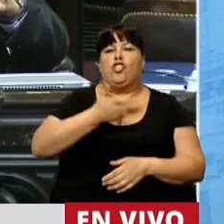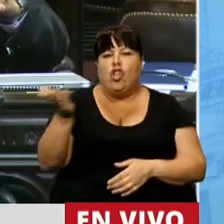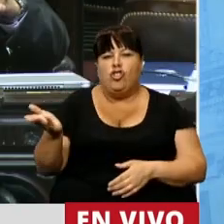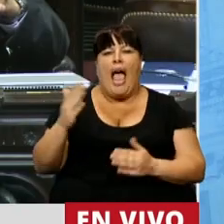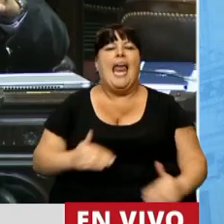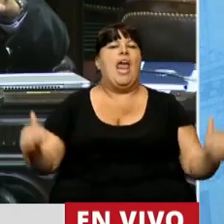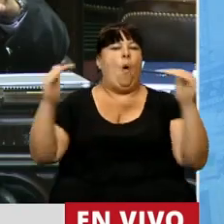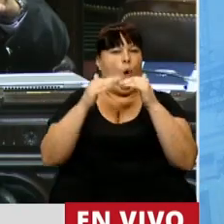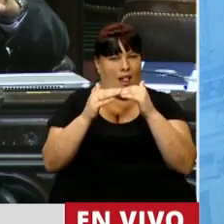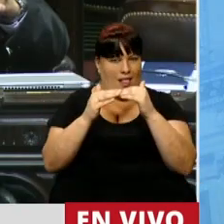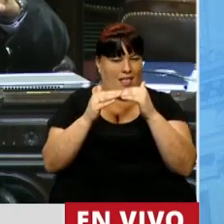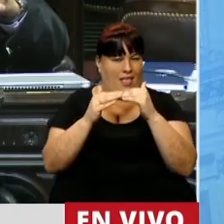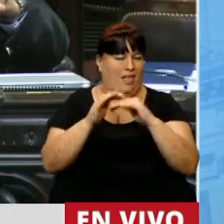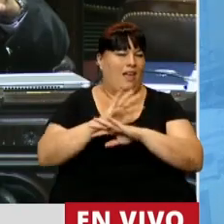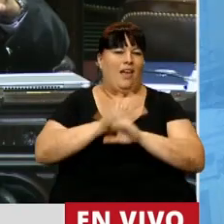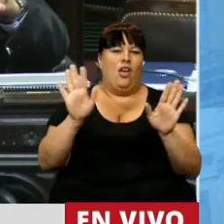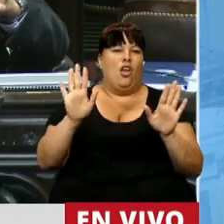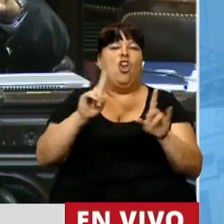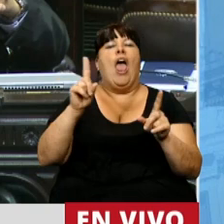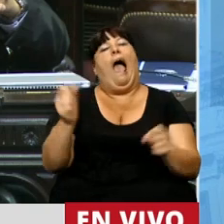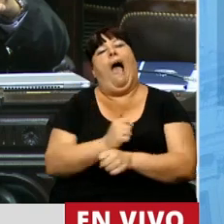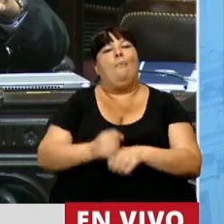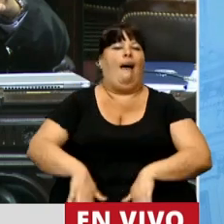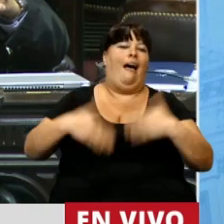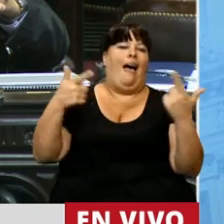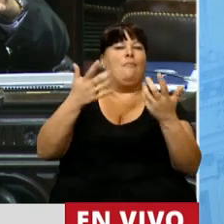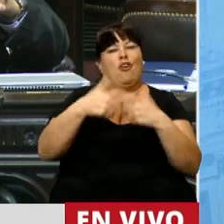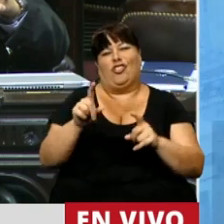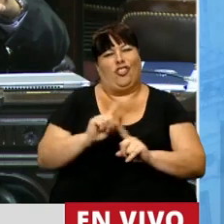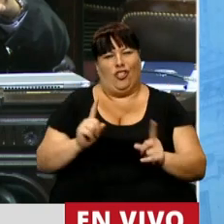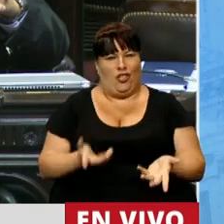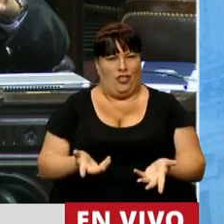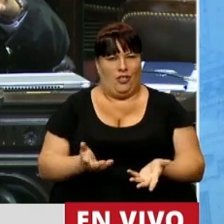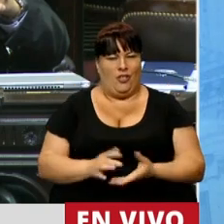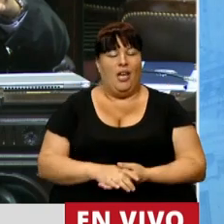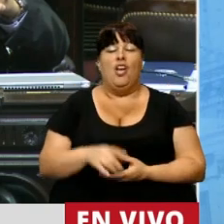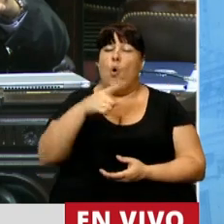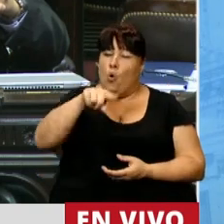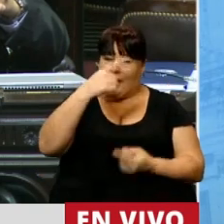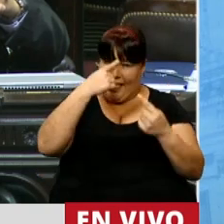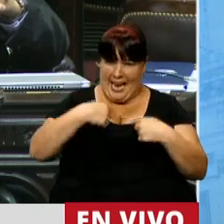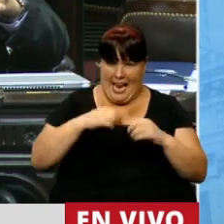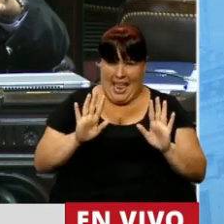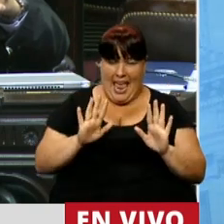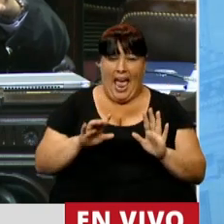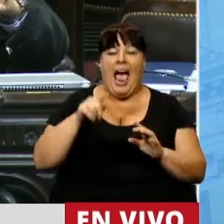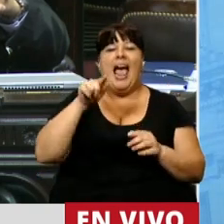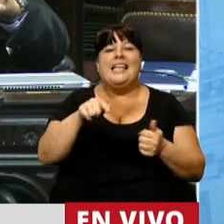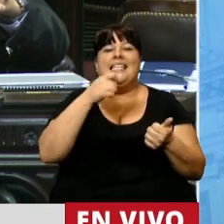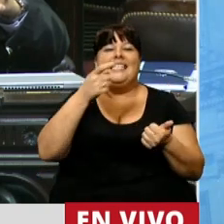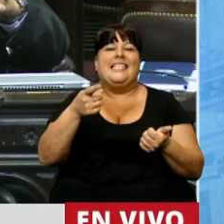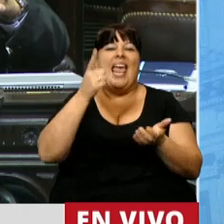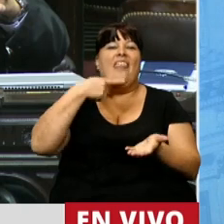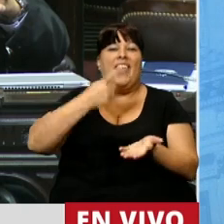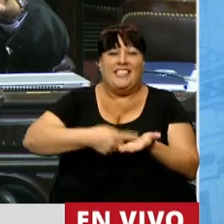de la equidad. No aprueben este proyecto de ley, porque créanme que detrás de cada